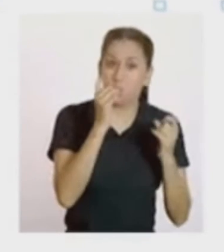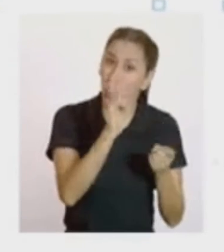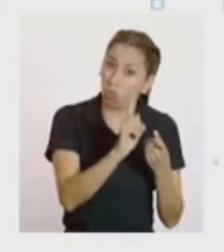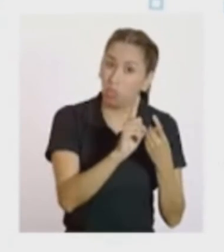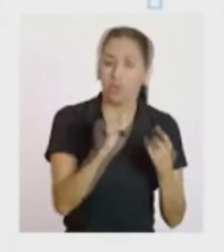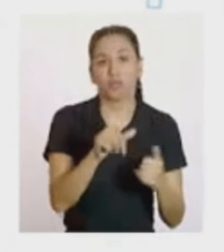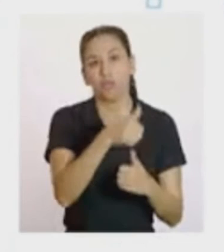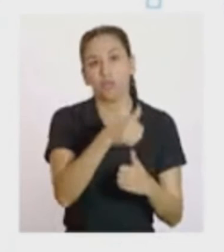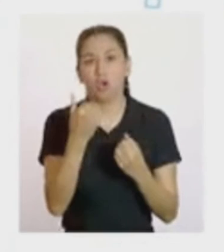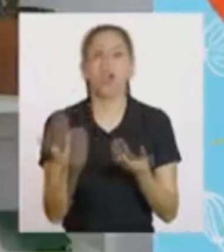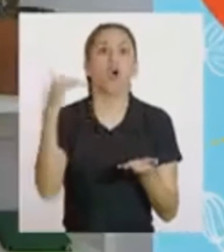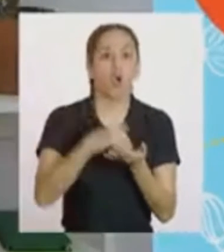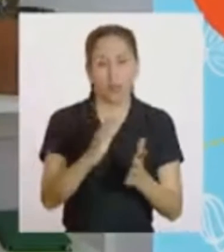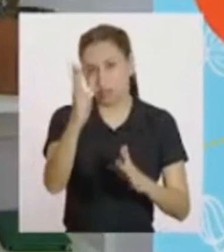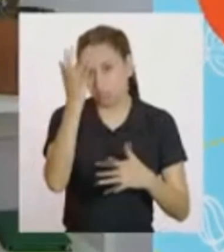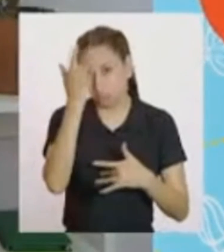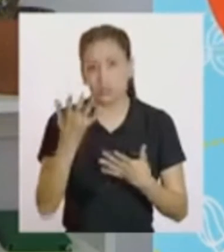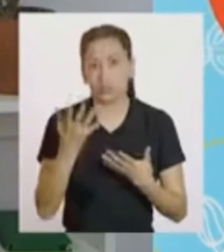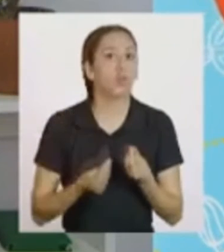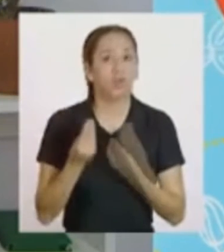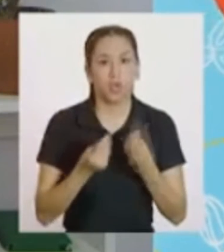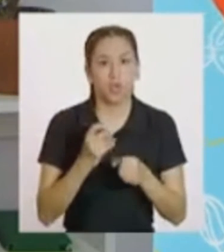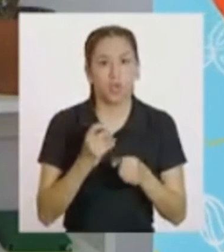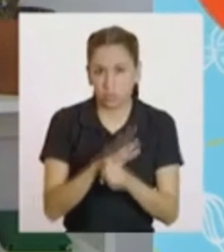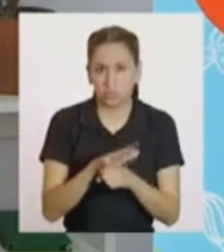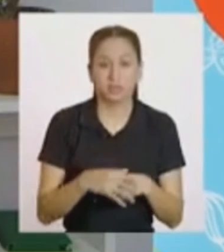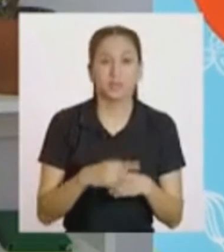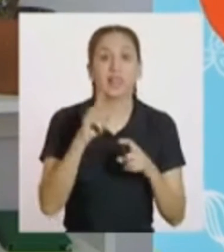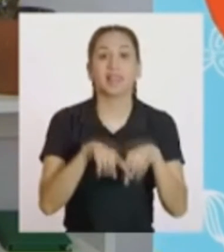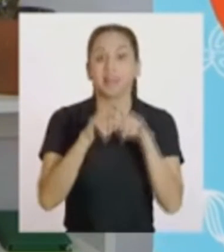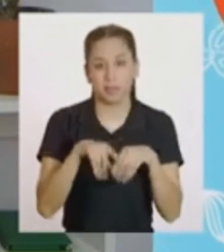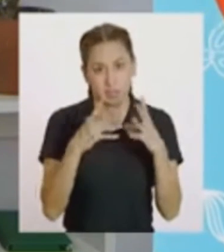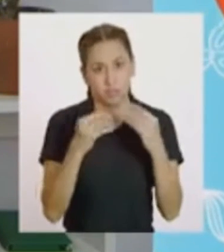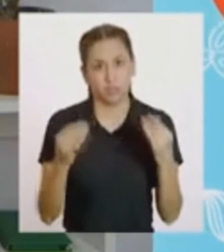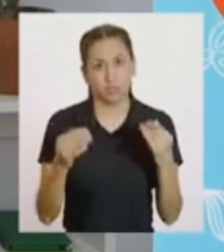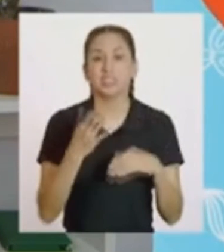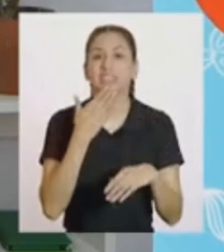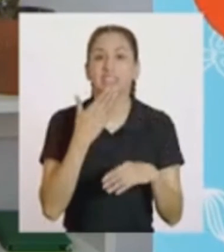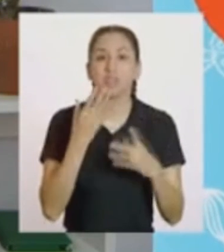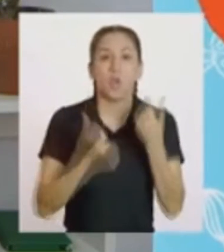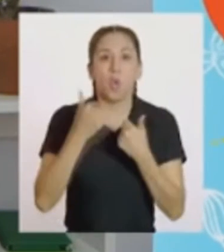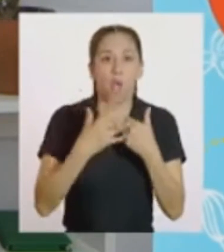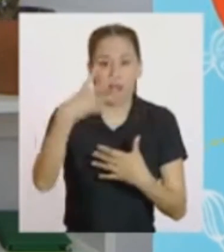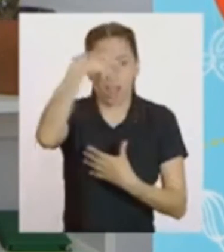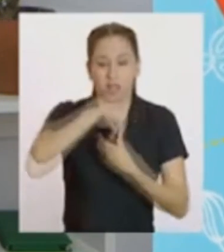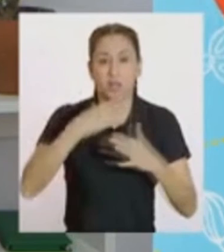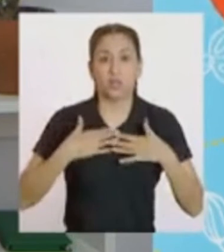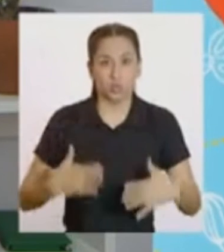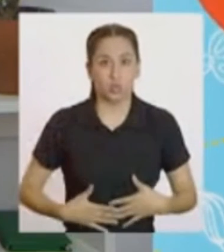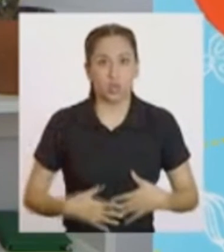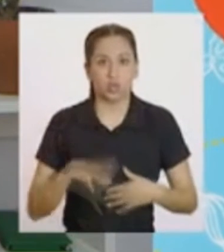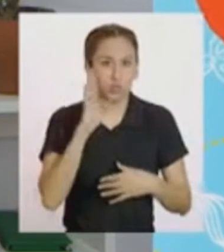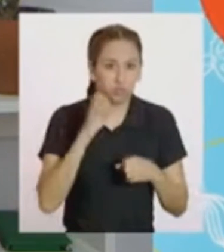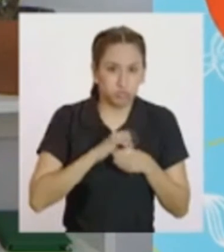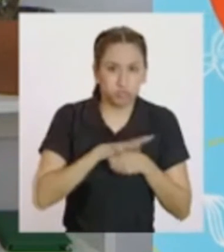reinfección? Las secuelas de la COVID-19 son muchas. Va a depender de qué órgano fue afectado cuando te